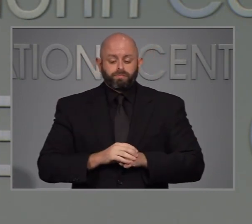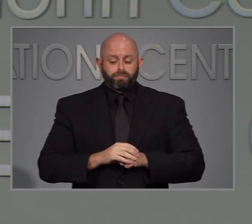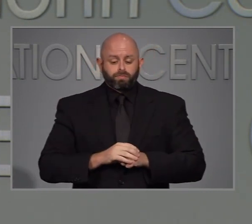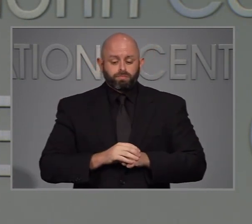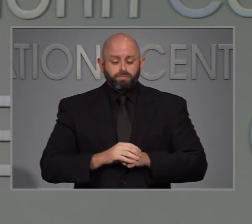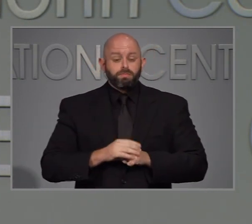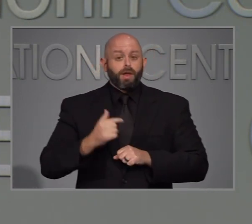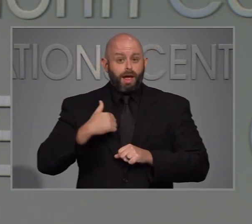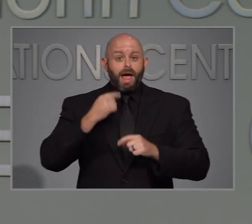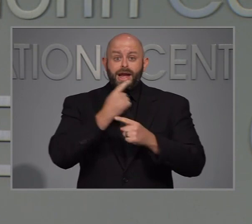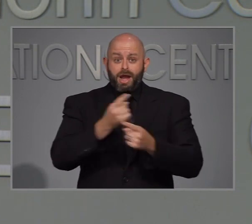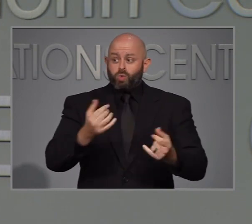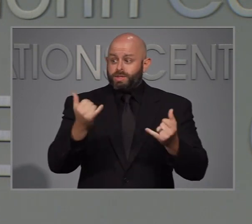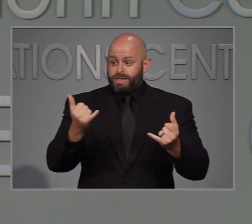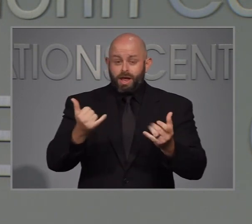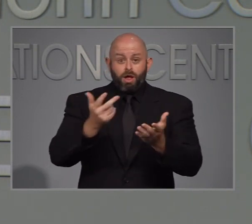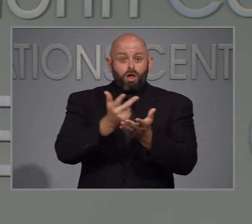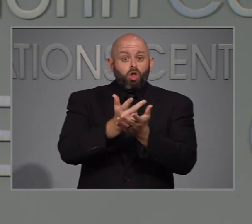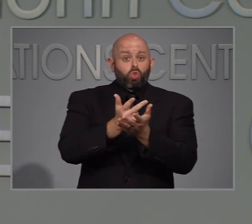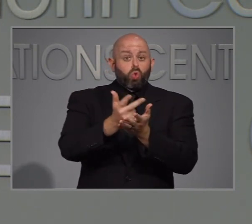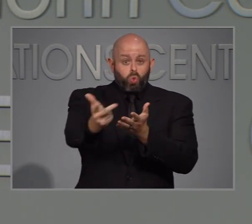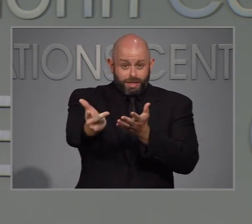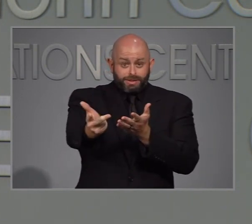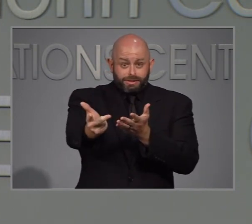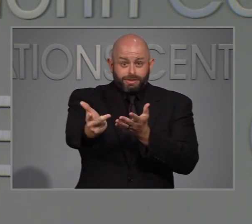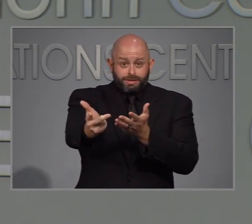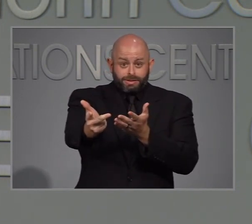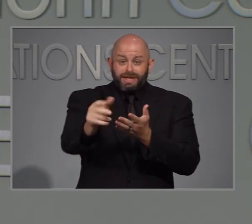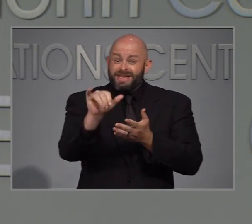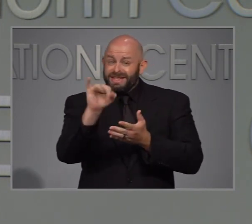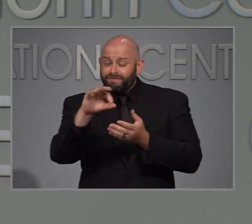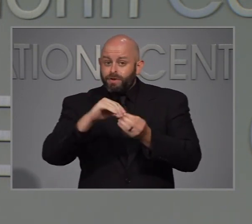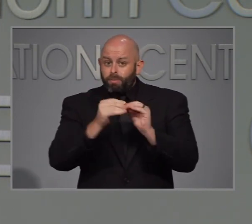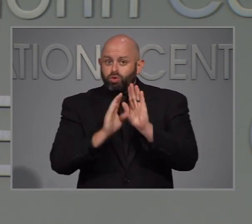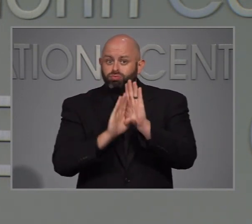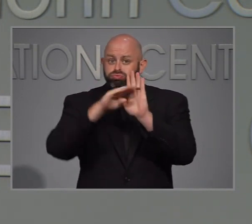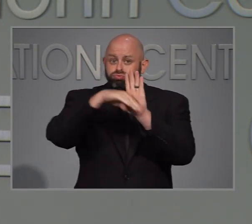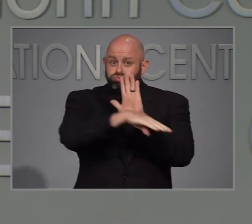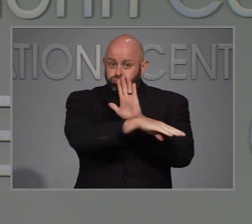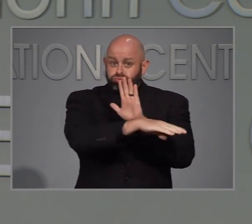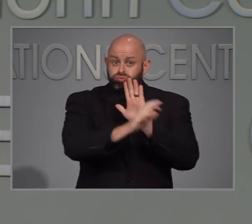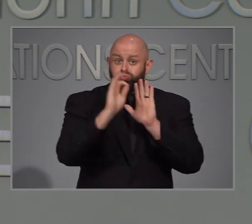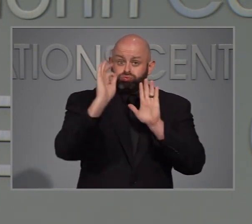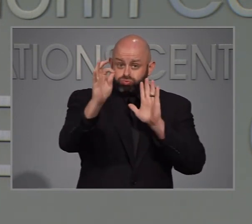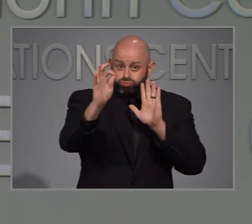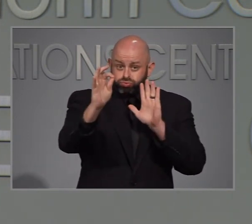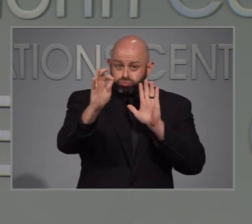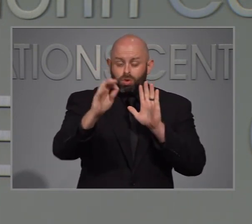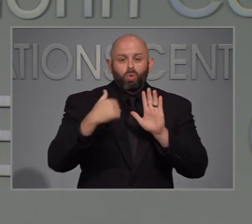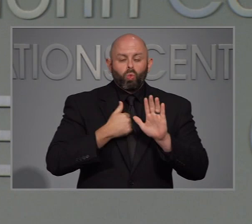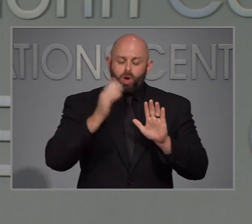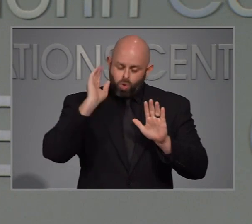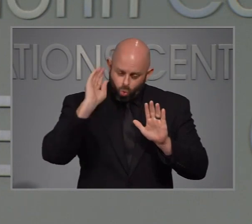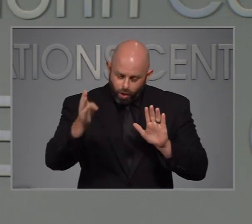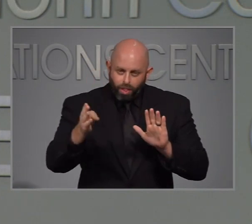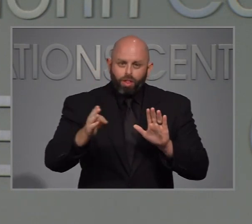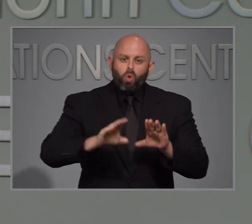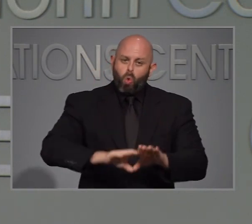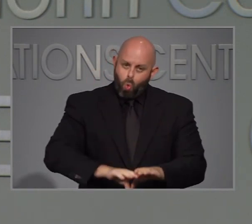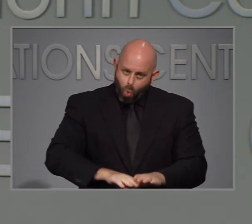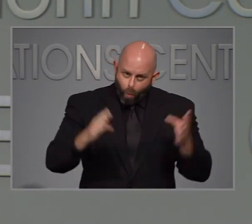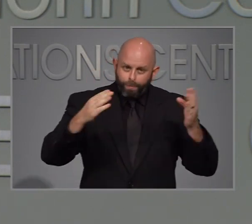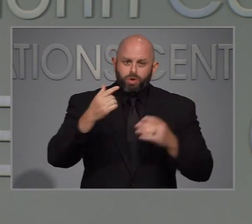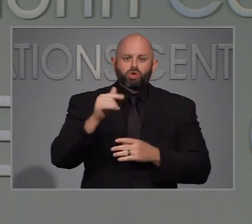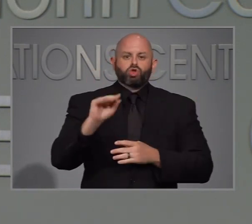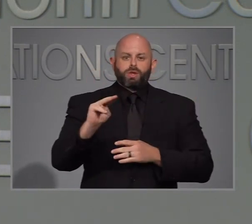que anuncié que dentro de 3 semanas, si nuestras cifras están donde queremos que estén, las primeras cosas